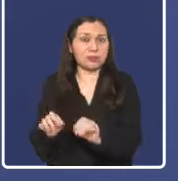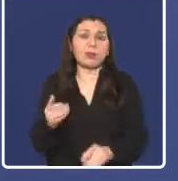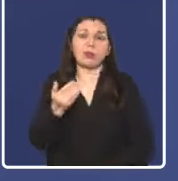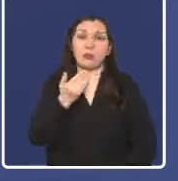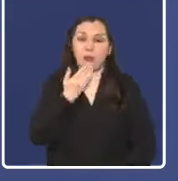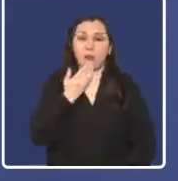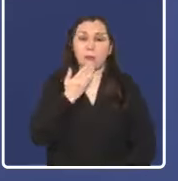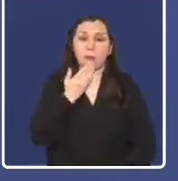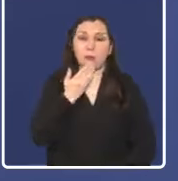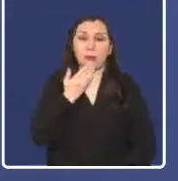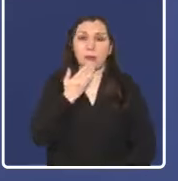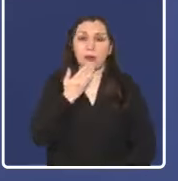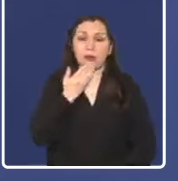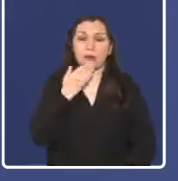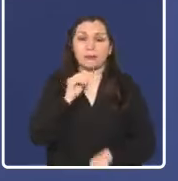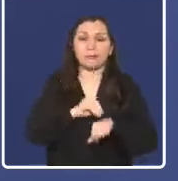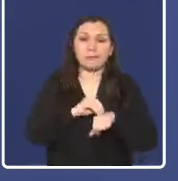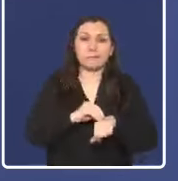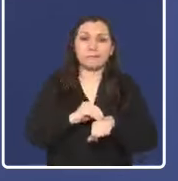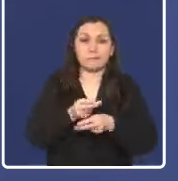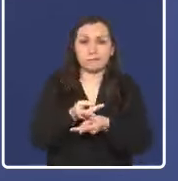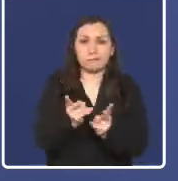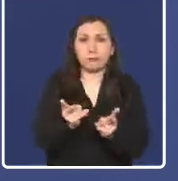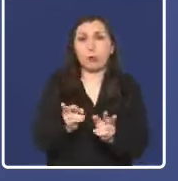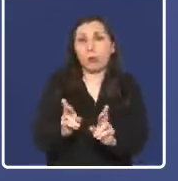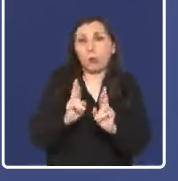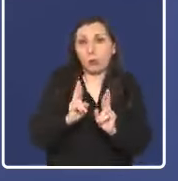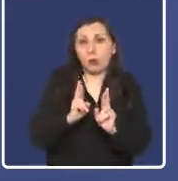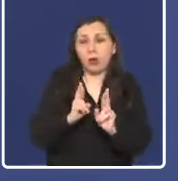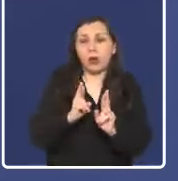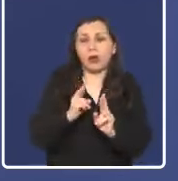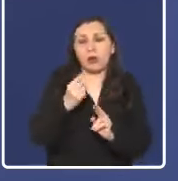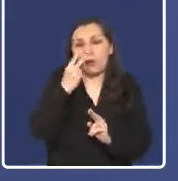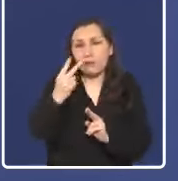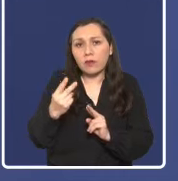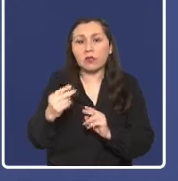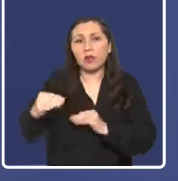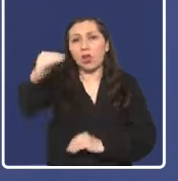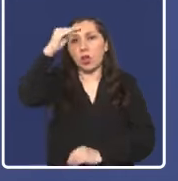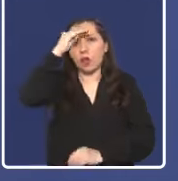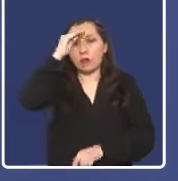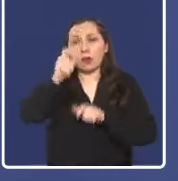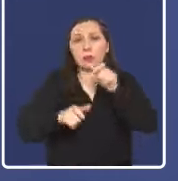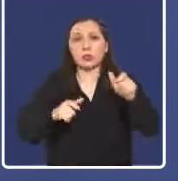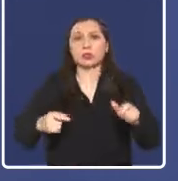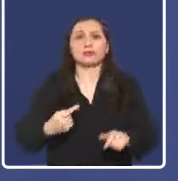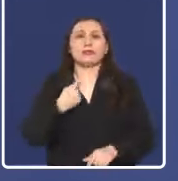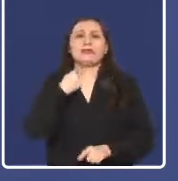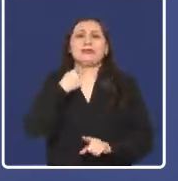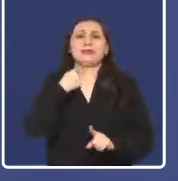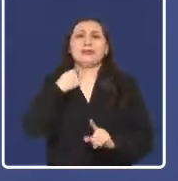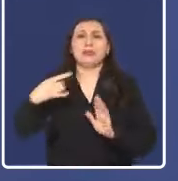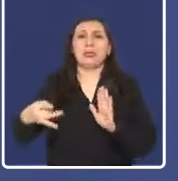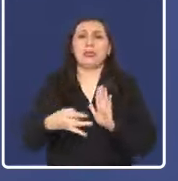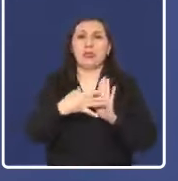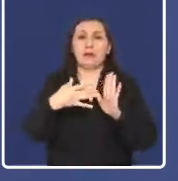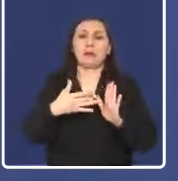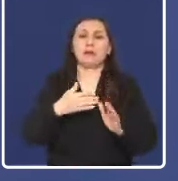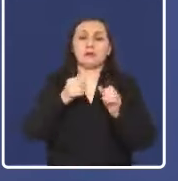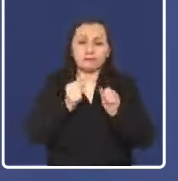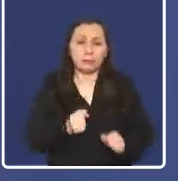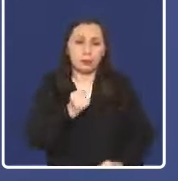también una señal y que yo espero se traduzca en confianza a quienes son víctimas de estos delitos para